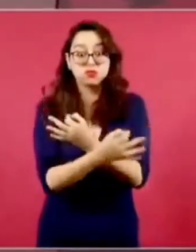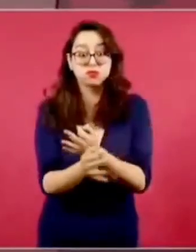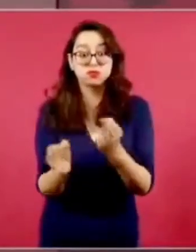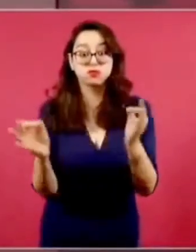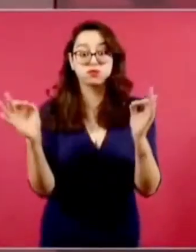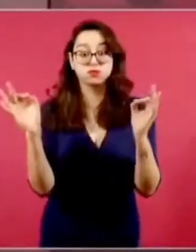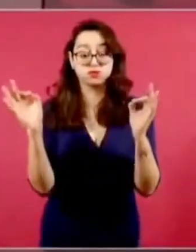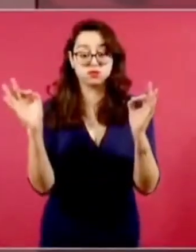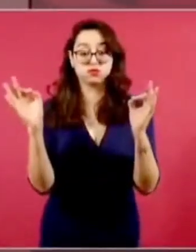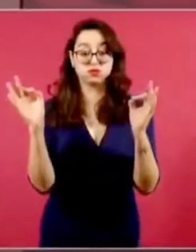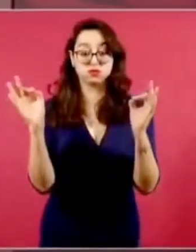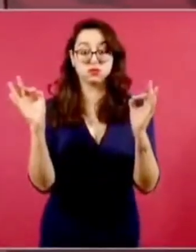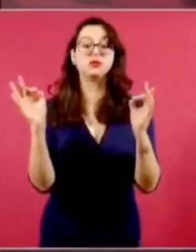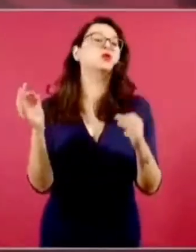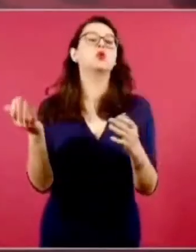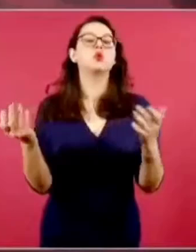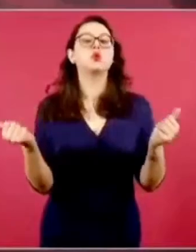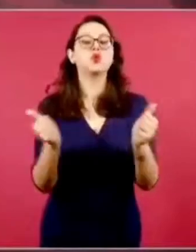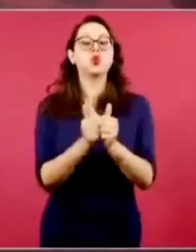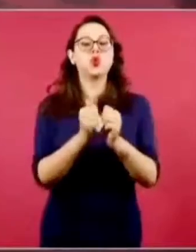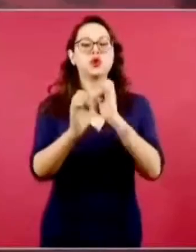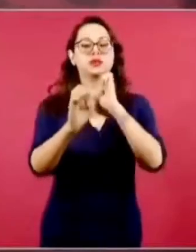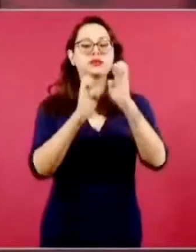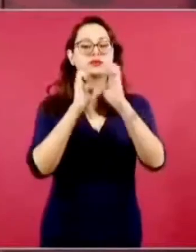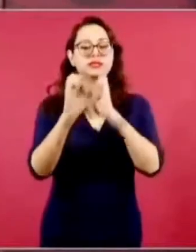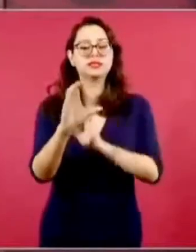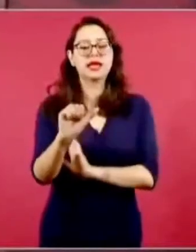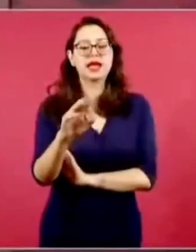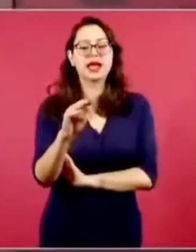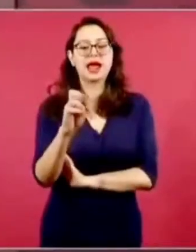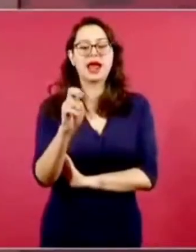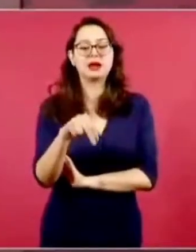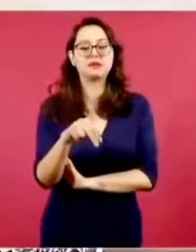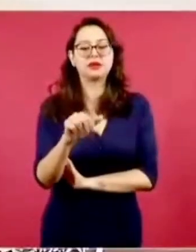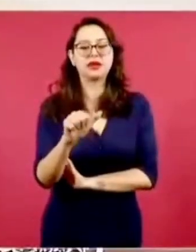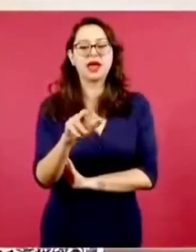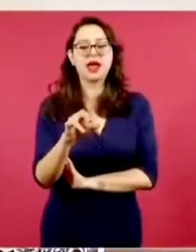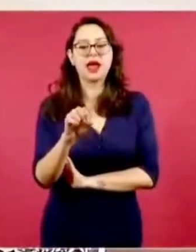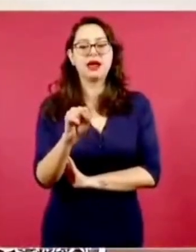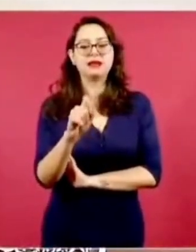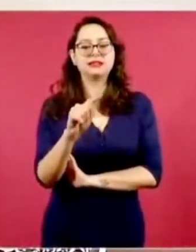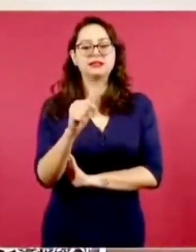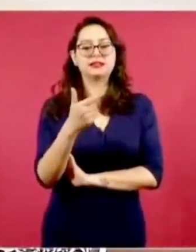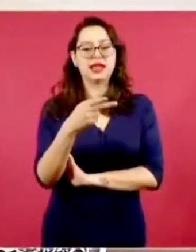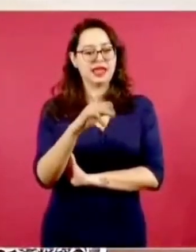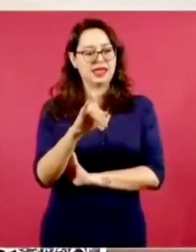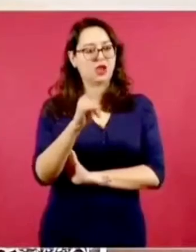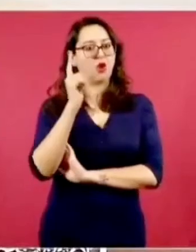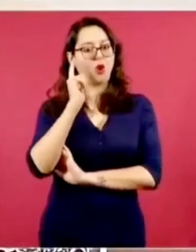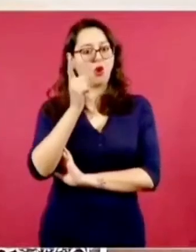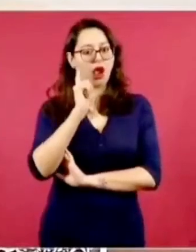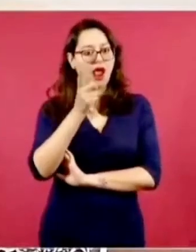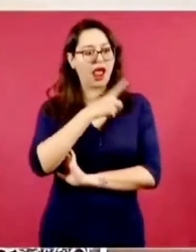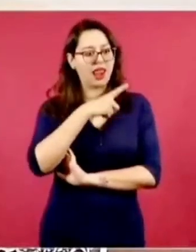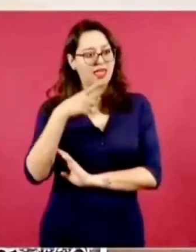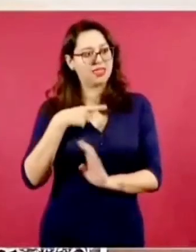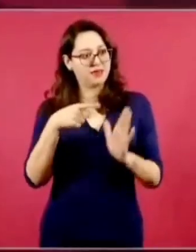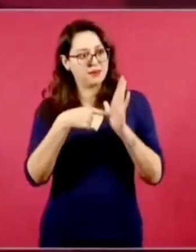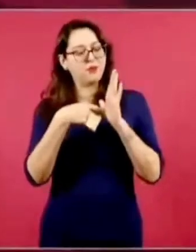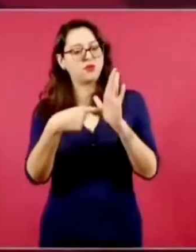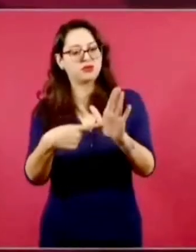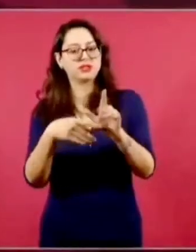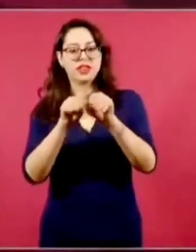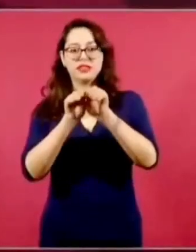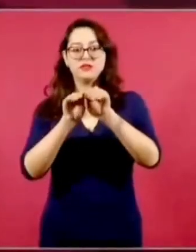Madrid a Carmen Aristegui, que ojalá y Carmen la repita, pues ya no quiere hablar de eso, también